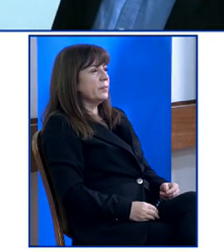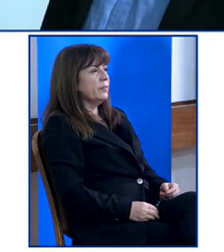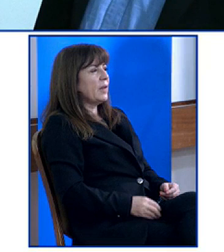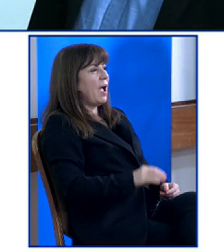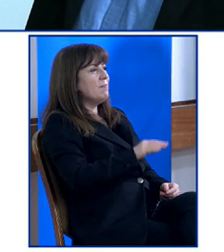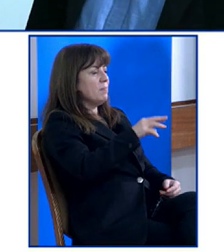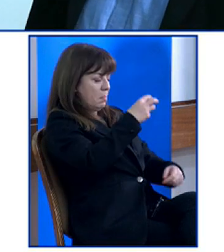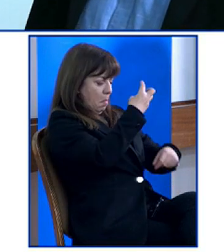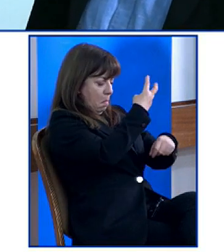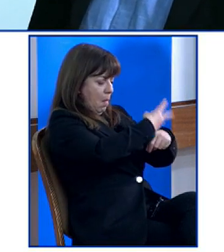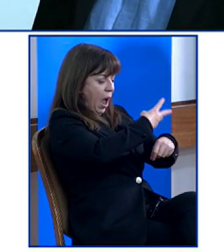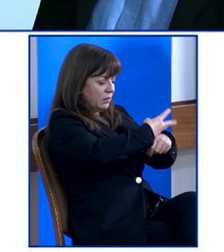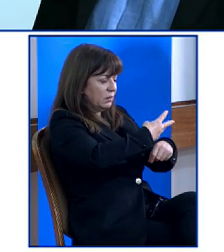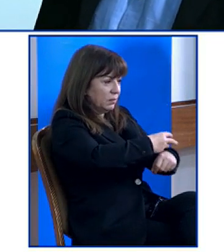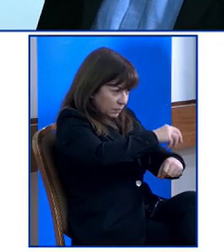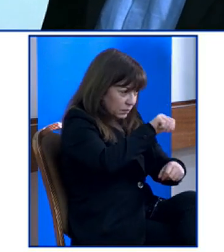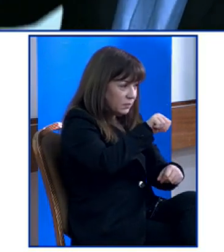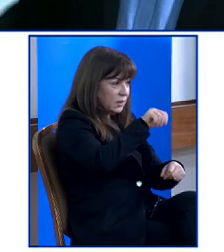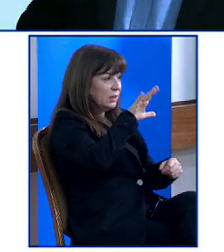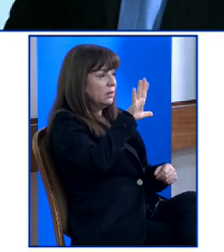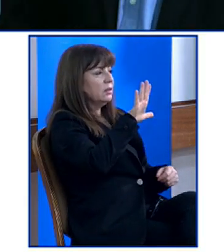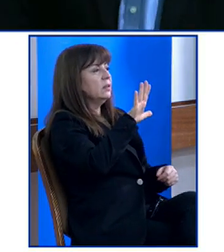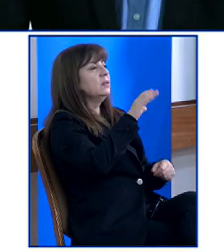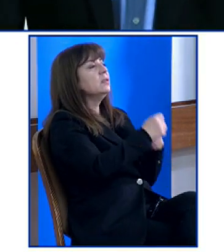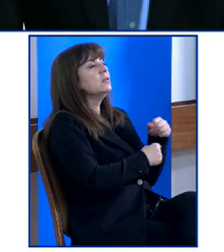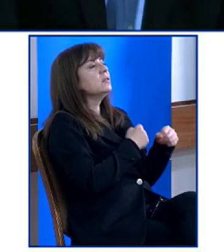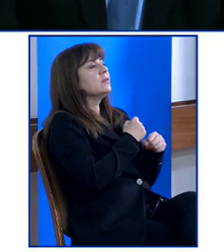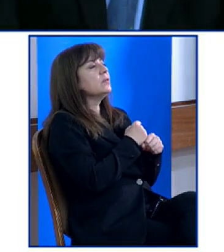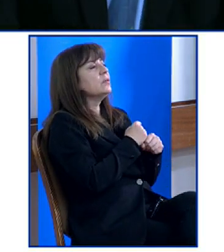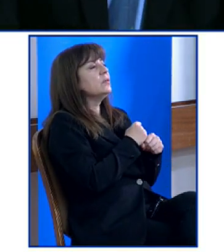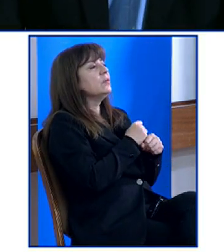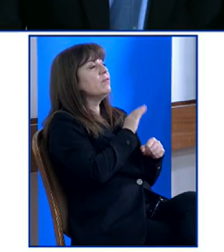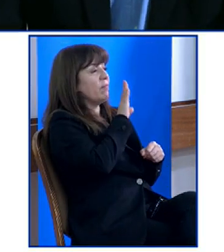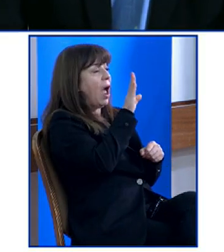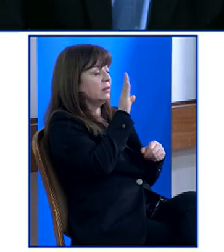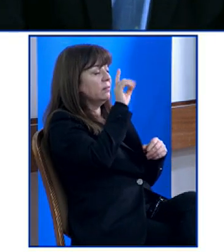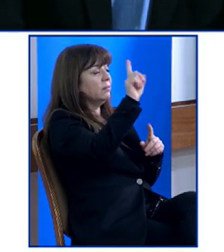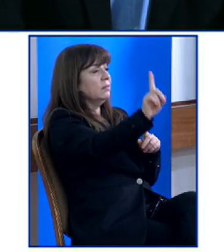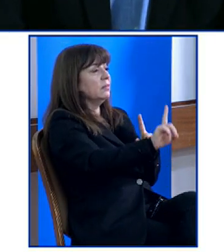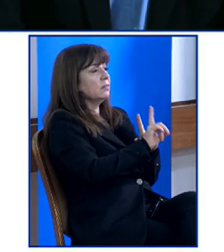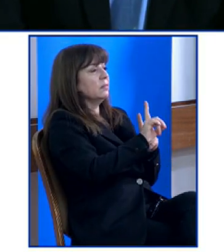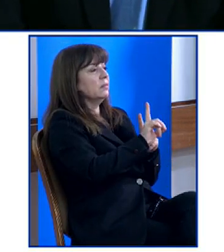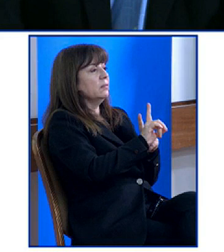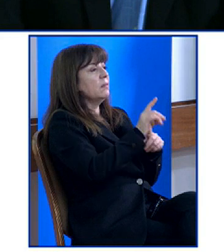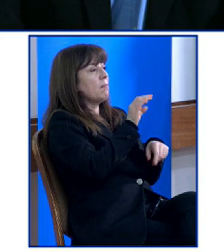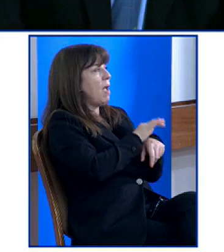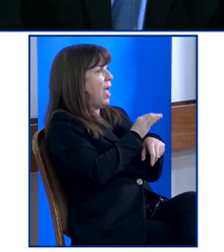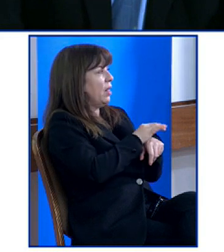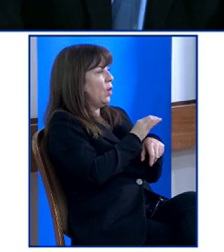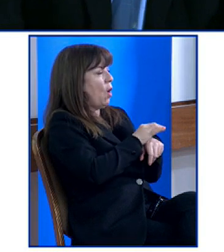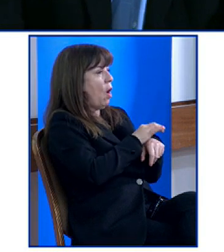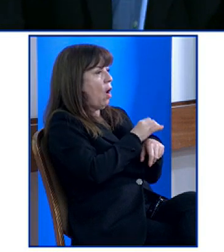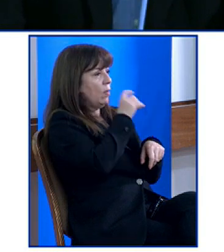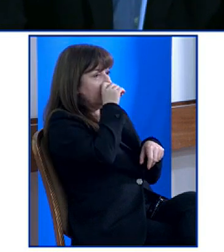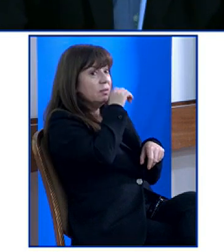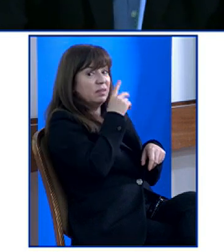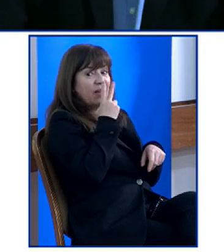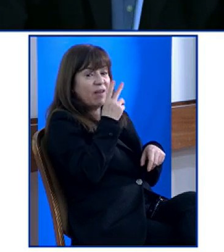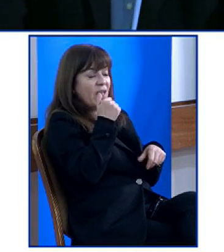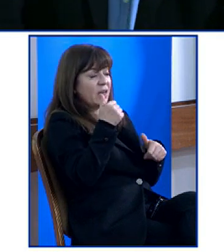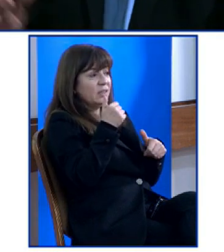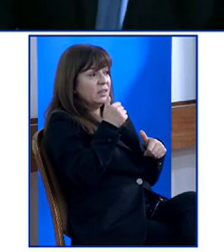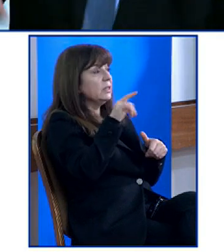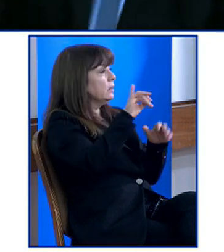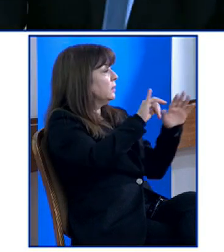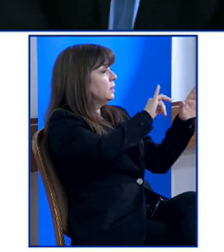Los mayores de 65 años van, lo voy a mostrar acá mejor, van hacia acá. ¿Se